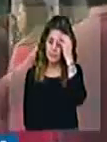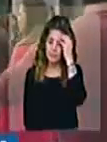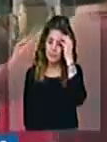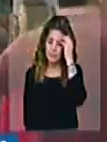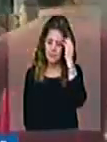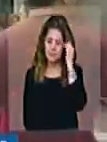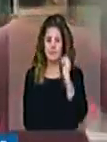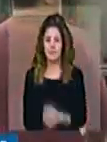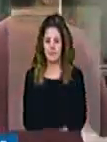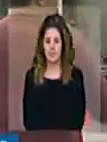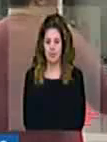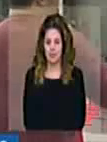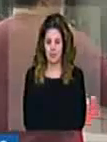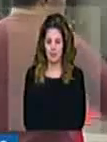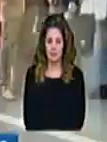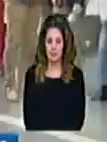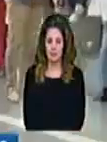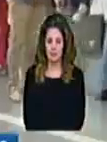rodear.